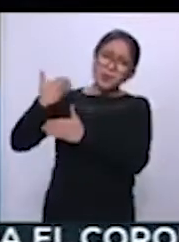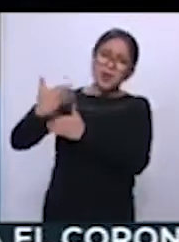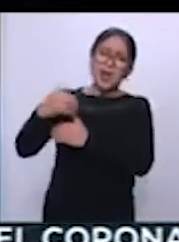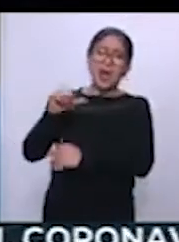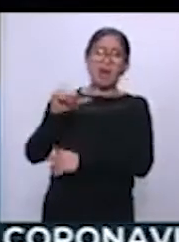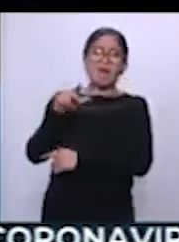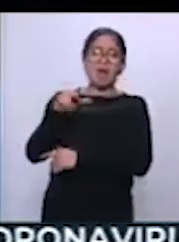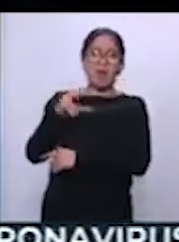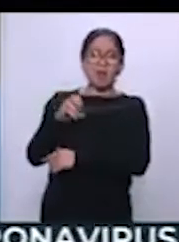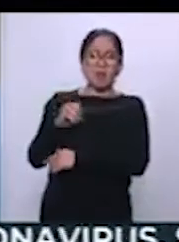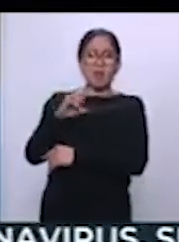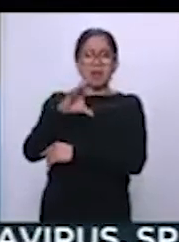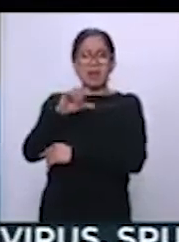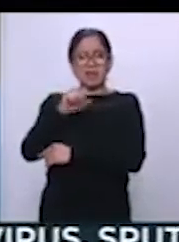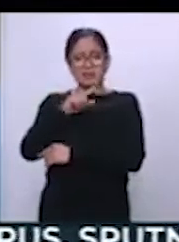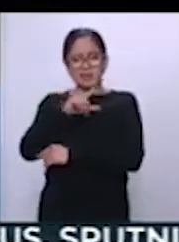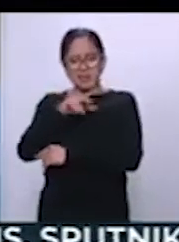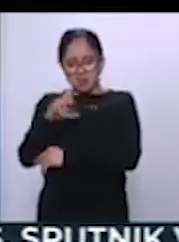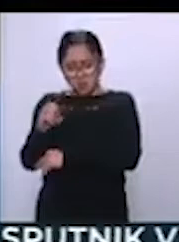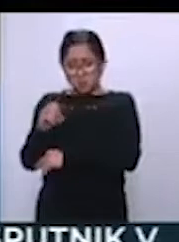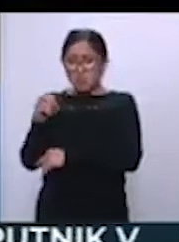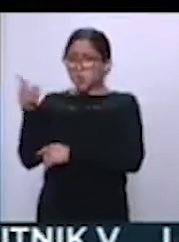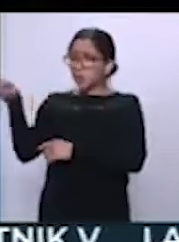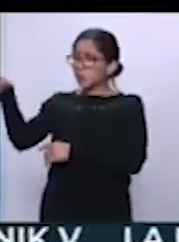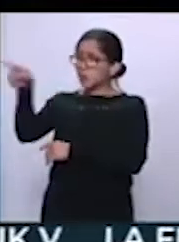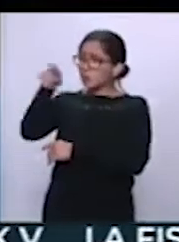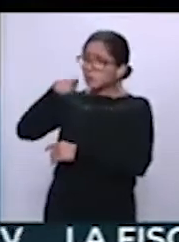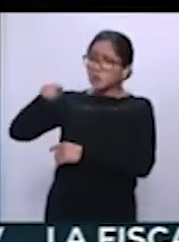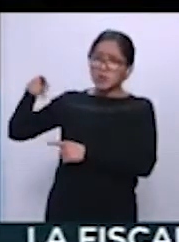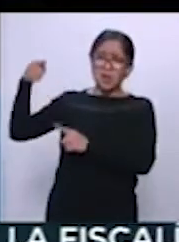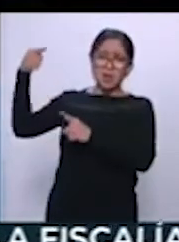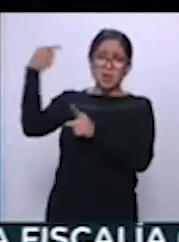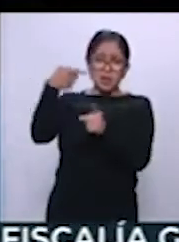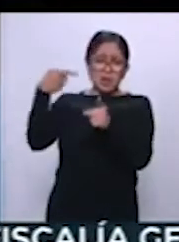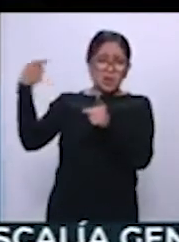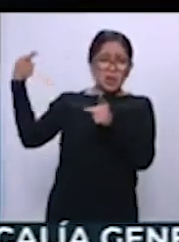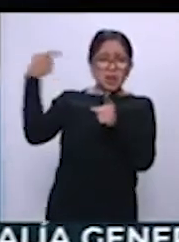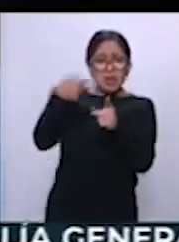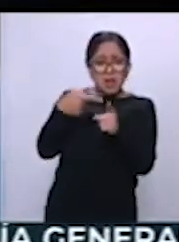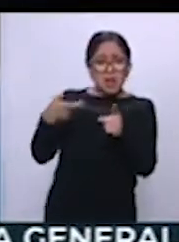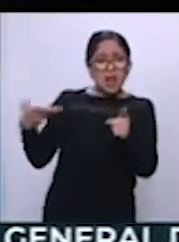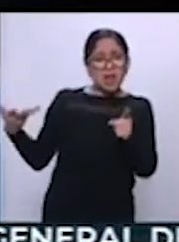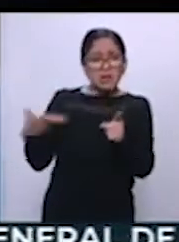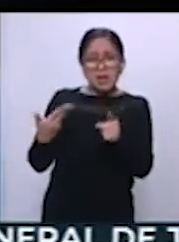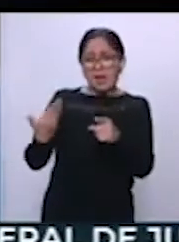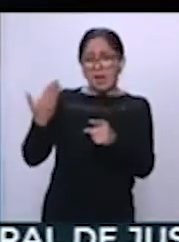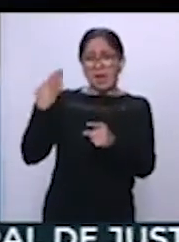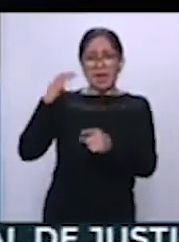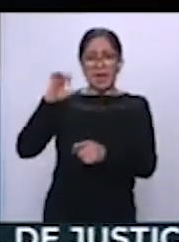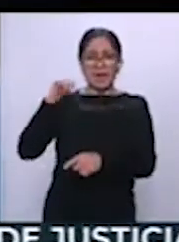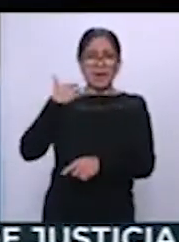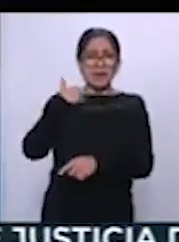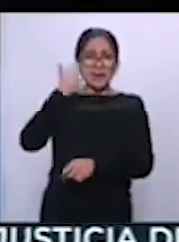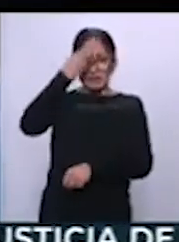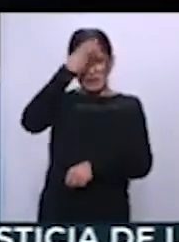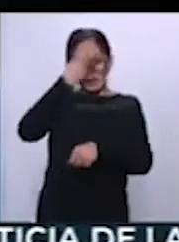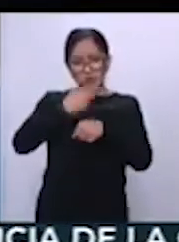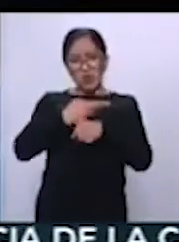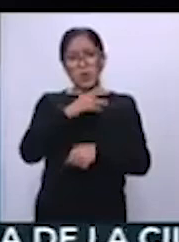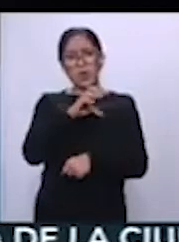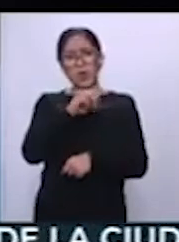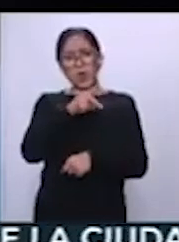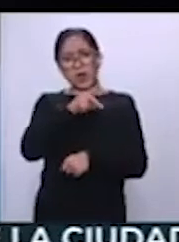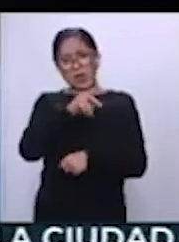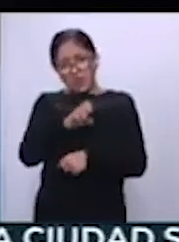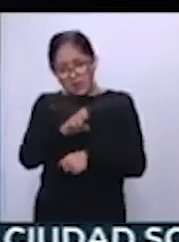un funcionario que ha sido señalado de todo. O sea, desde como cuando fue director de la CONADE, fue señalado